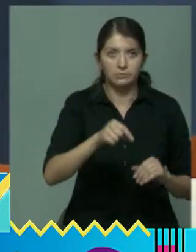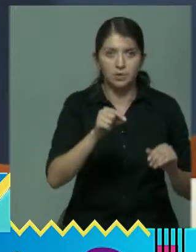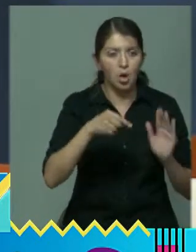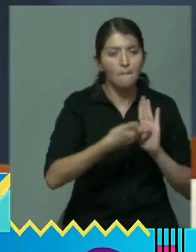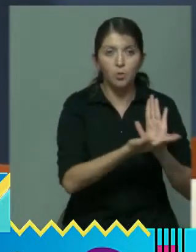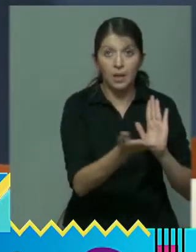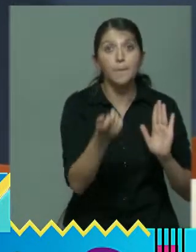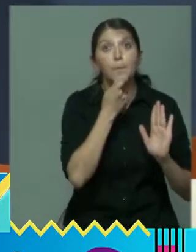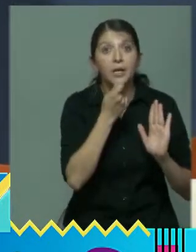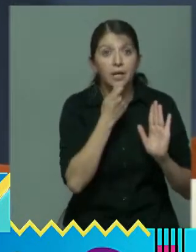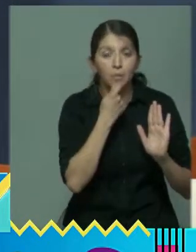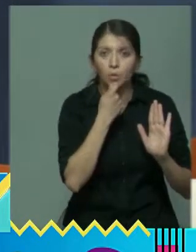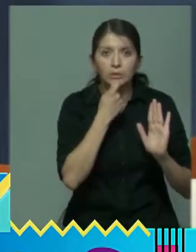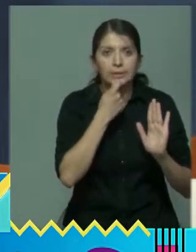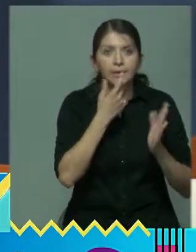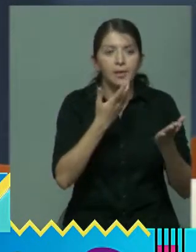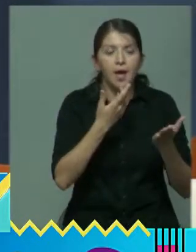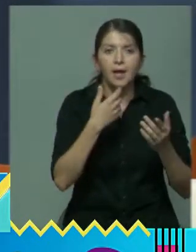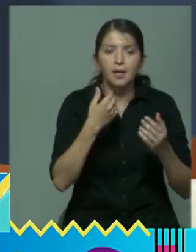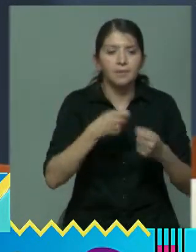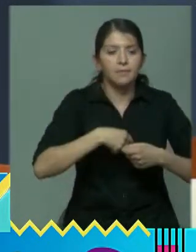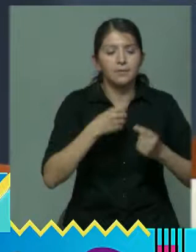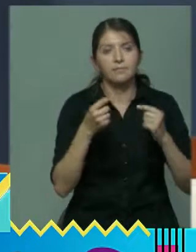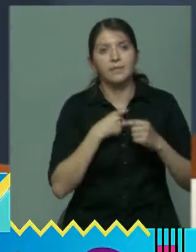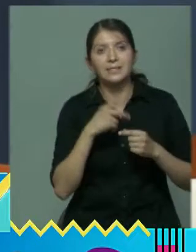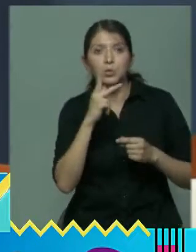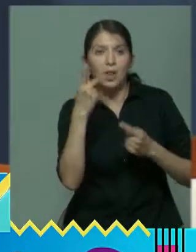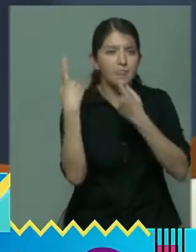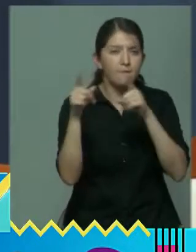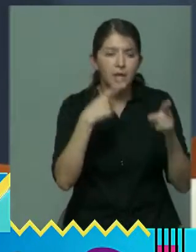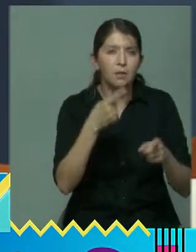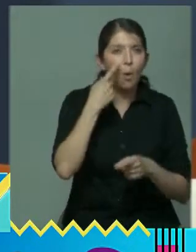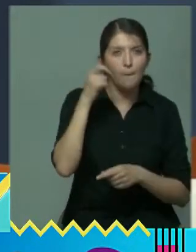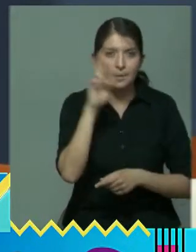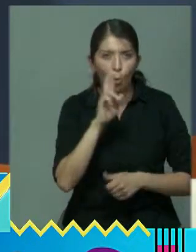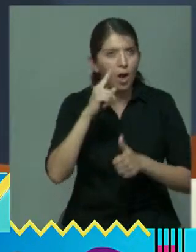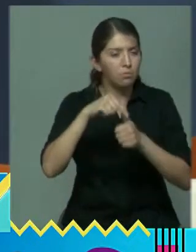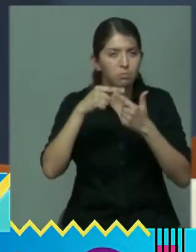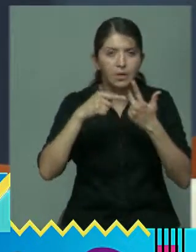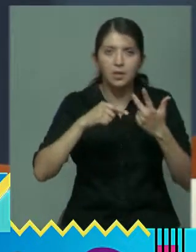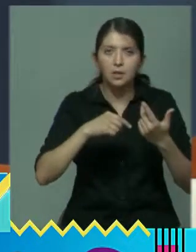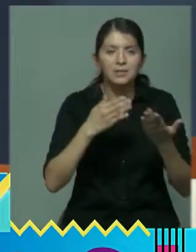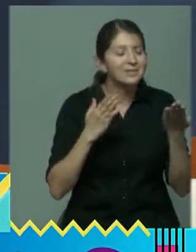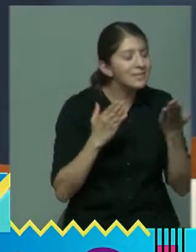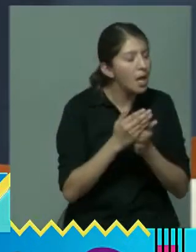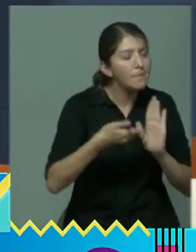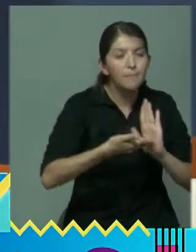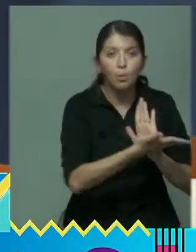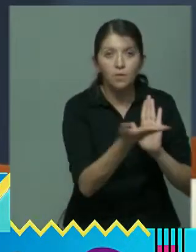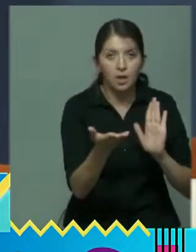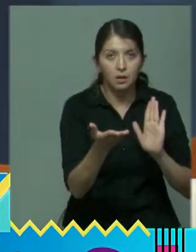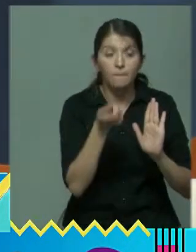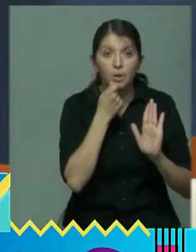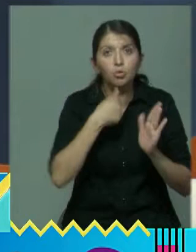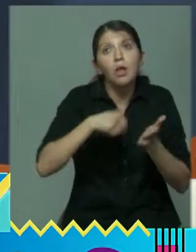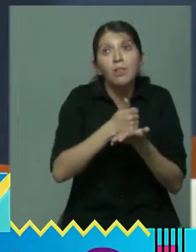ser la diversidad, pero todas las temáticas hay que visibilizarlas y no esperar que prácticamente desfiguren a un chico en San Carlos, sino, por